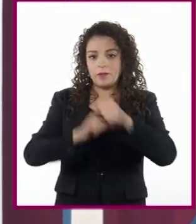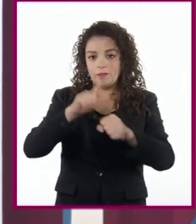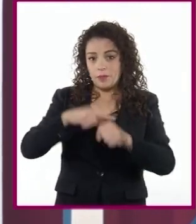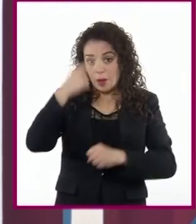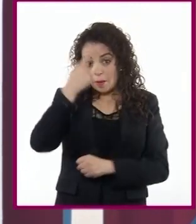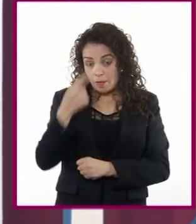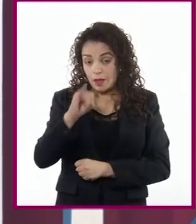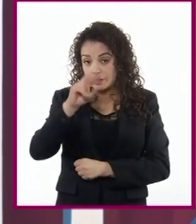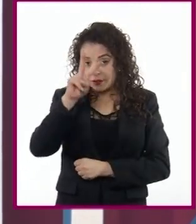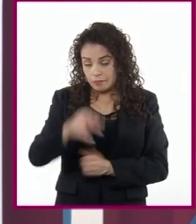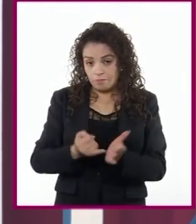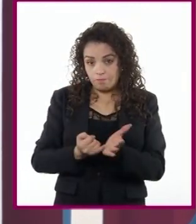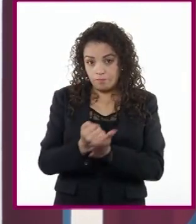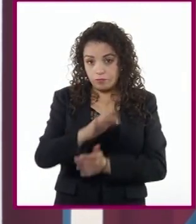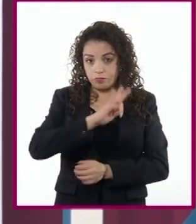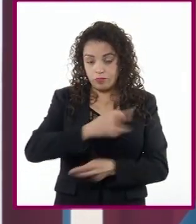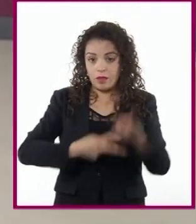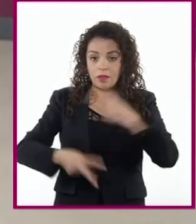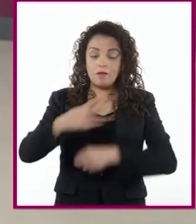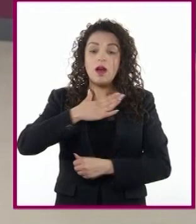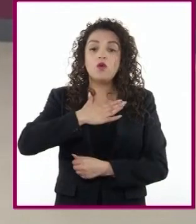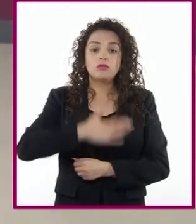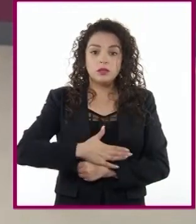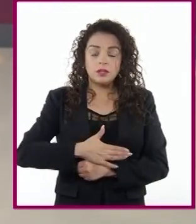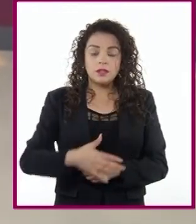sometidos a la acción de la justicia.